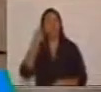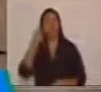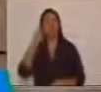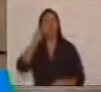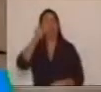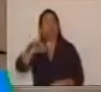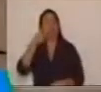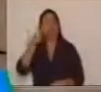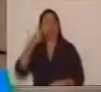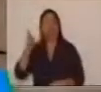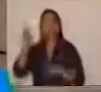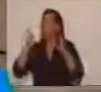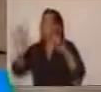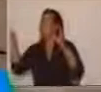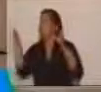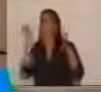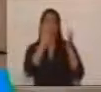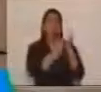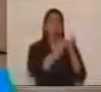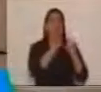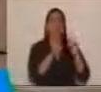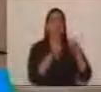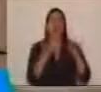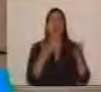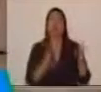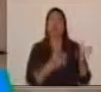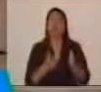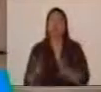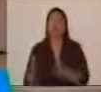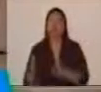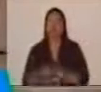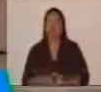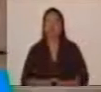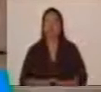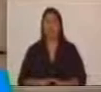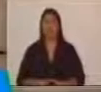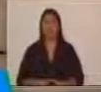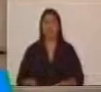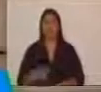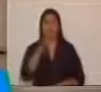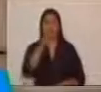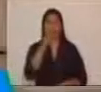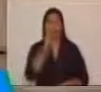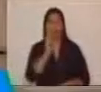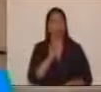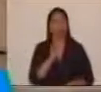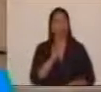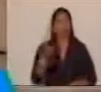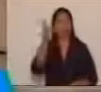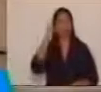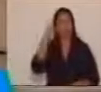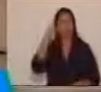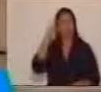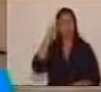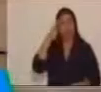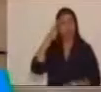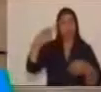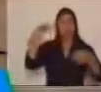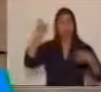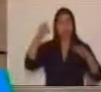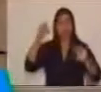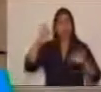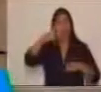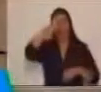obras literarias. Bien. Ten presente siempre guardar tus materiales, guardar